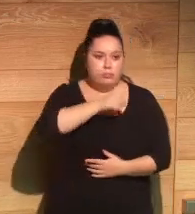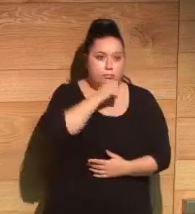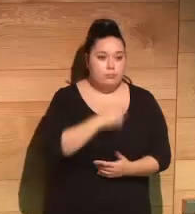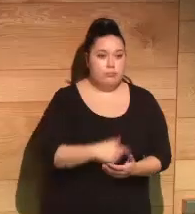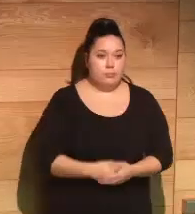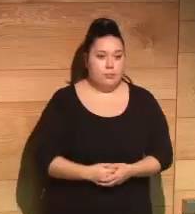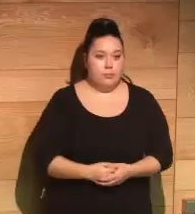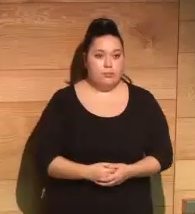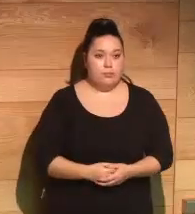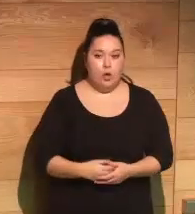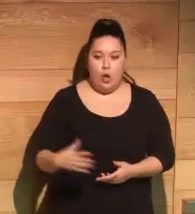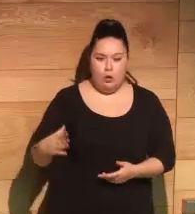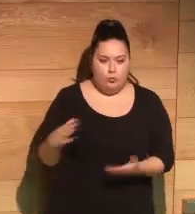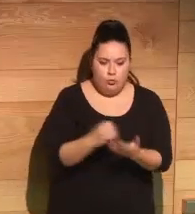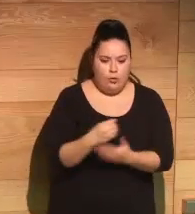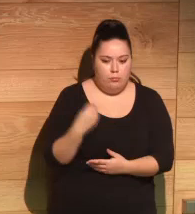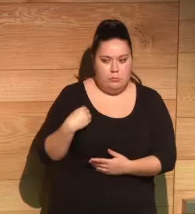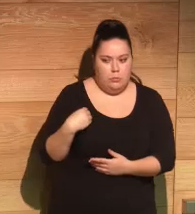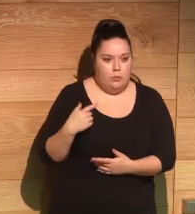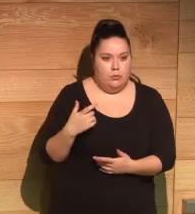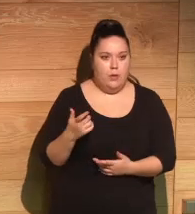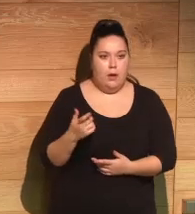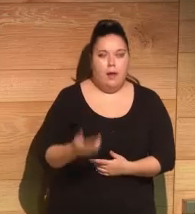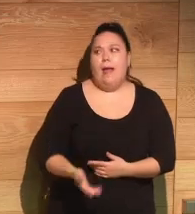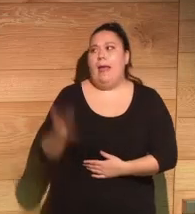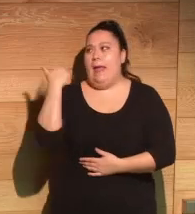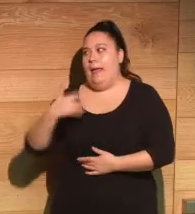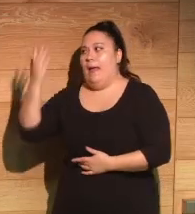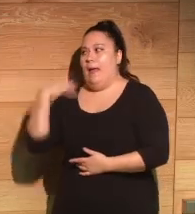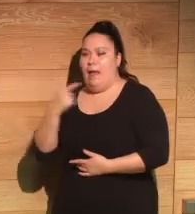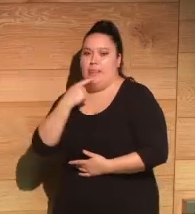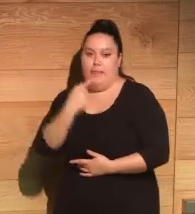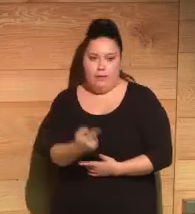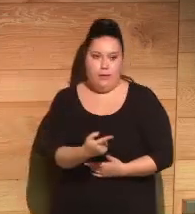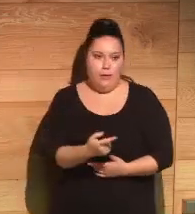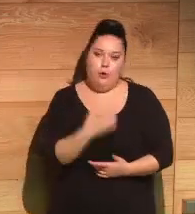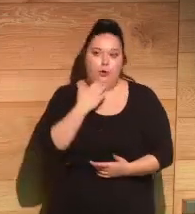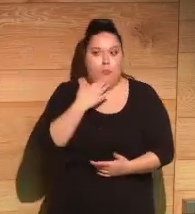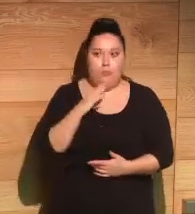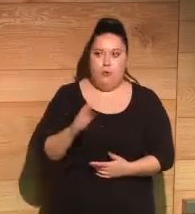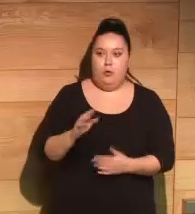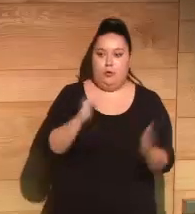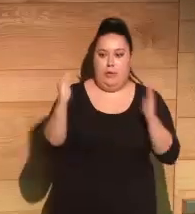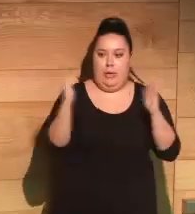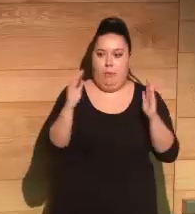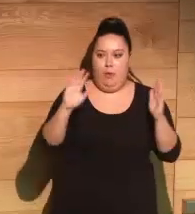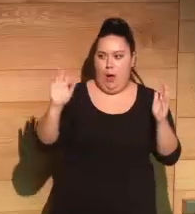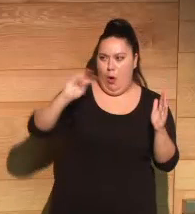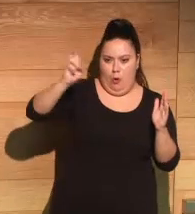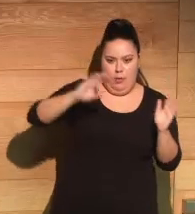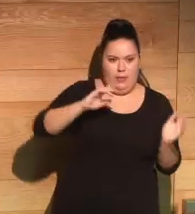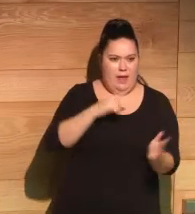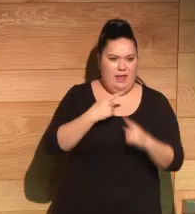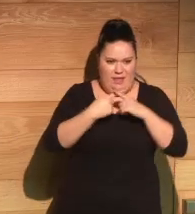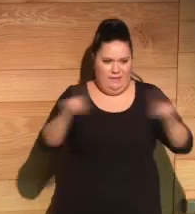habréis caído en la tentación de usar aquello de en mis tiempos, como si fueran otros esos tiempos, como si el yo de